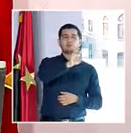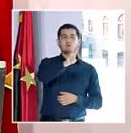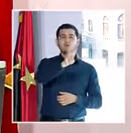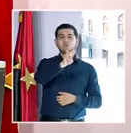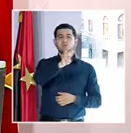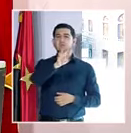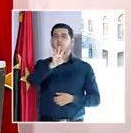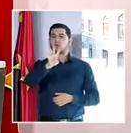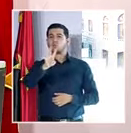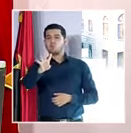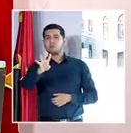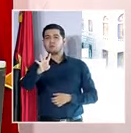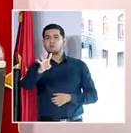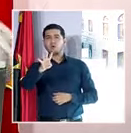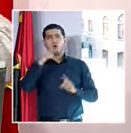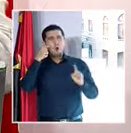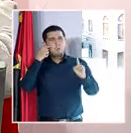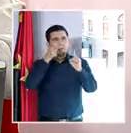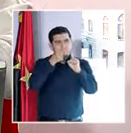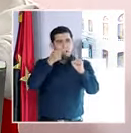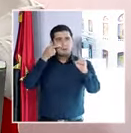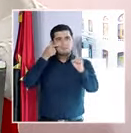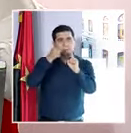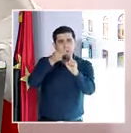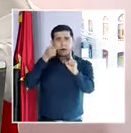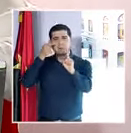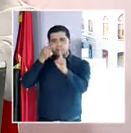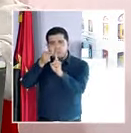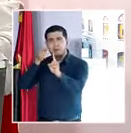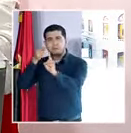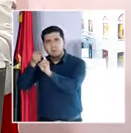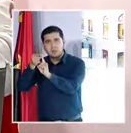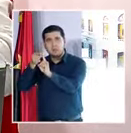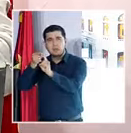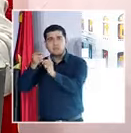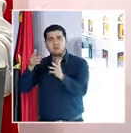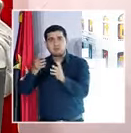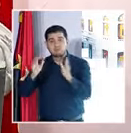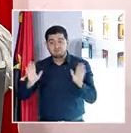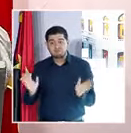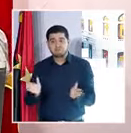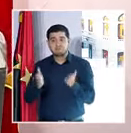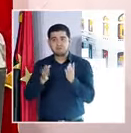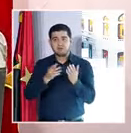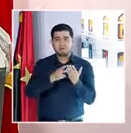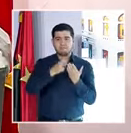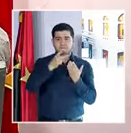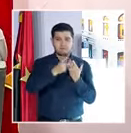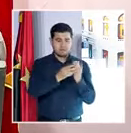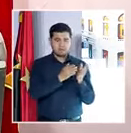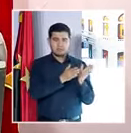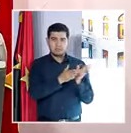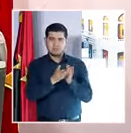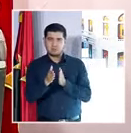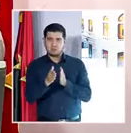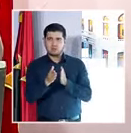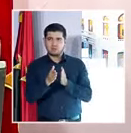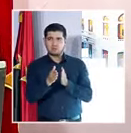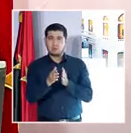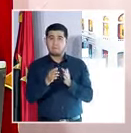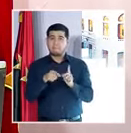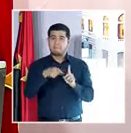metas las que nos propusimos sacar adelante en el Plan de Desarrollo más oportunidades